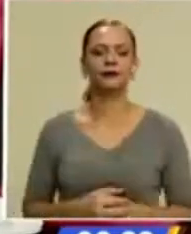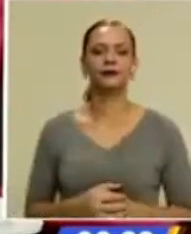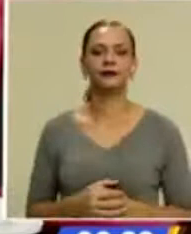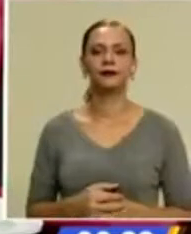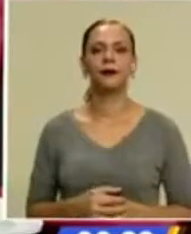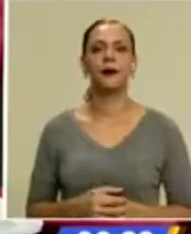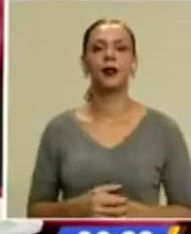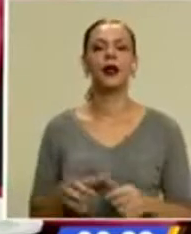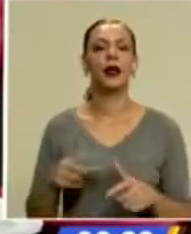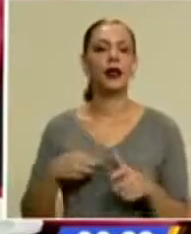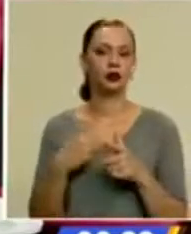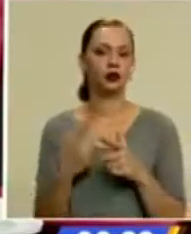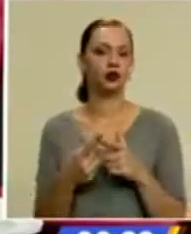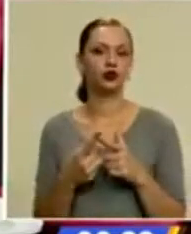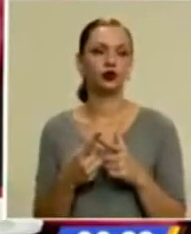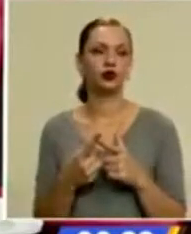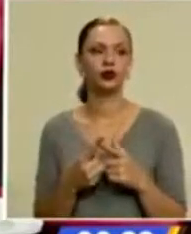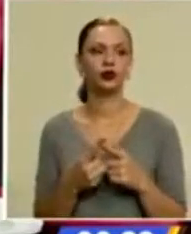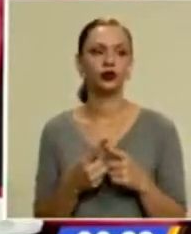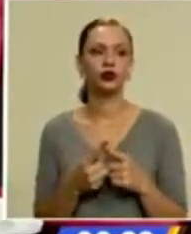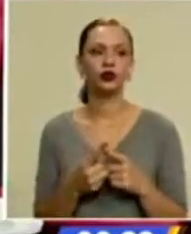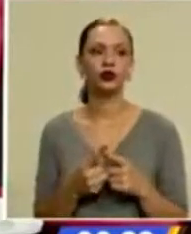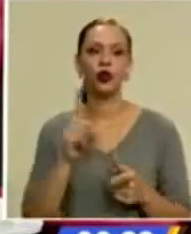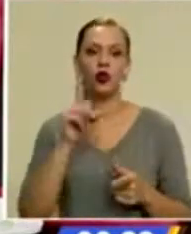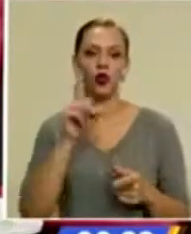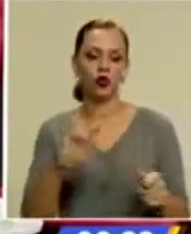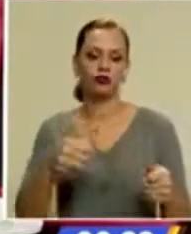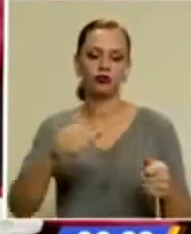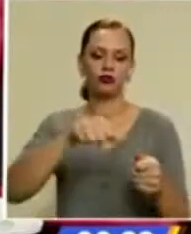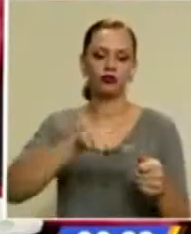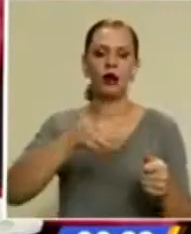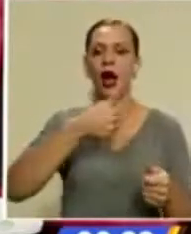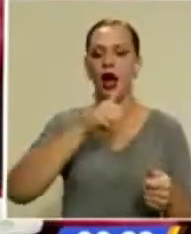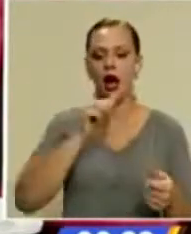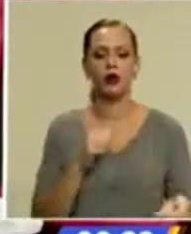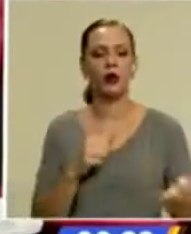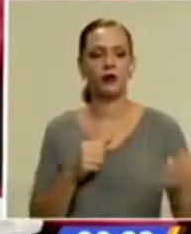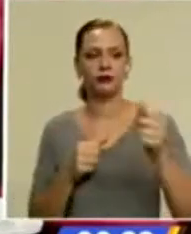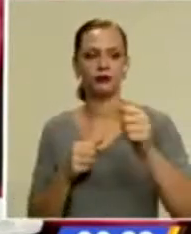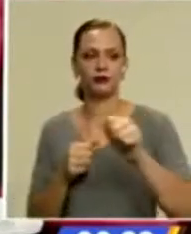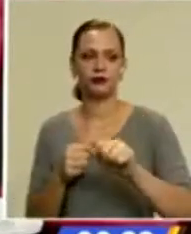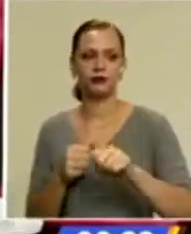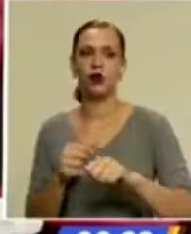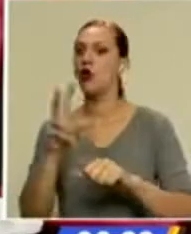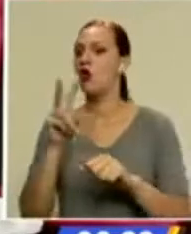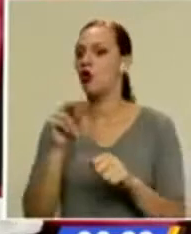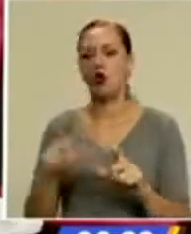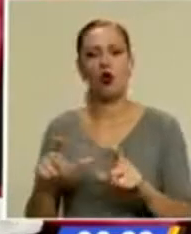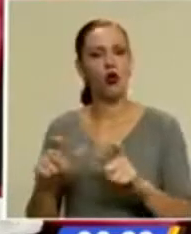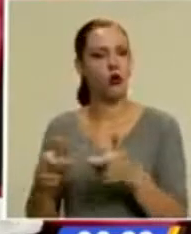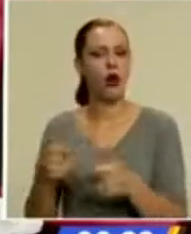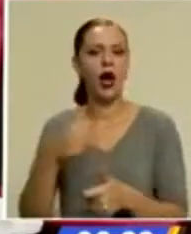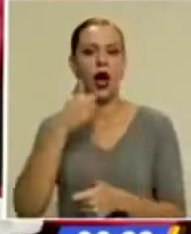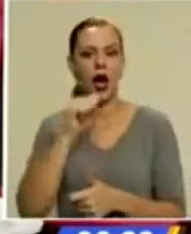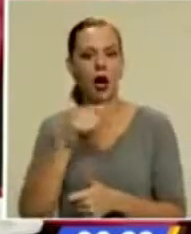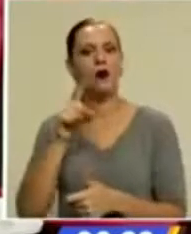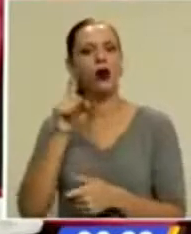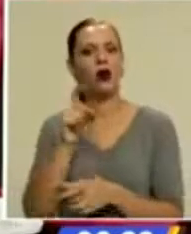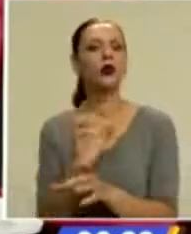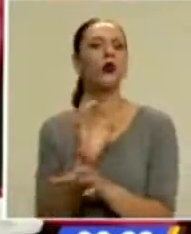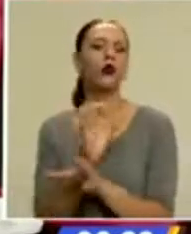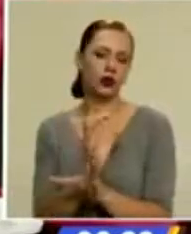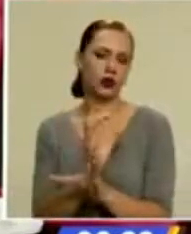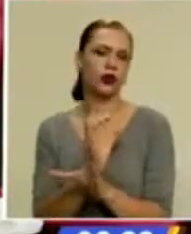¿verdad? Uh-huh. Entonces vamos a agregarle una taza de agua, ¿verdad? No desperdicien el agua, recuerden que hay